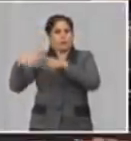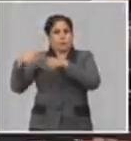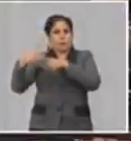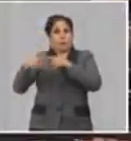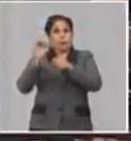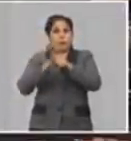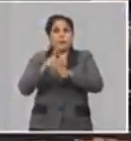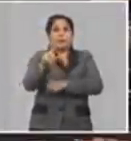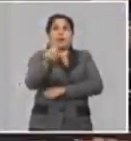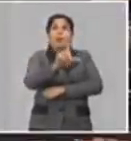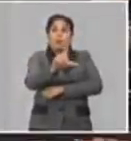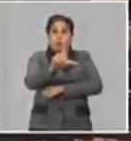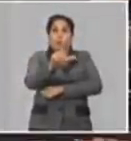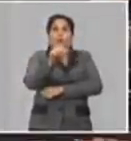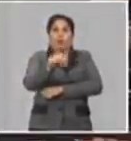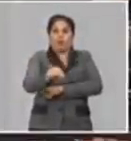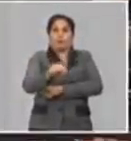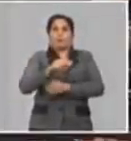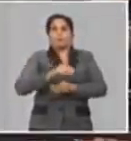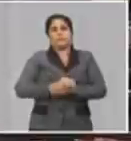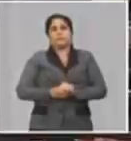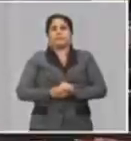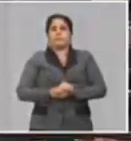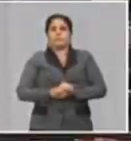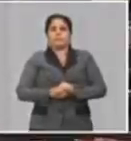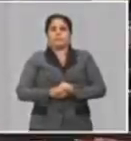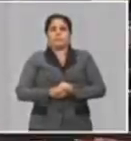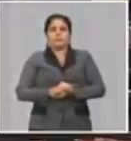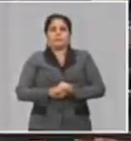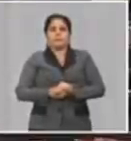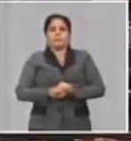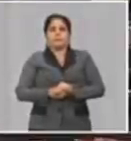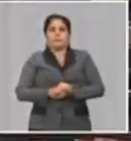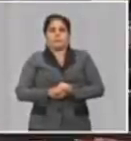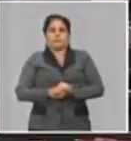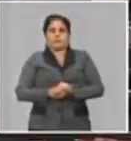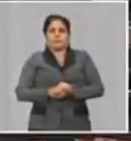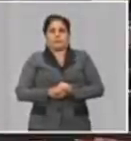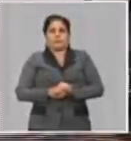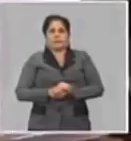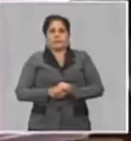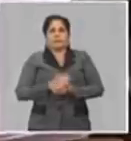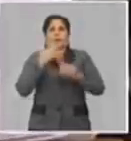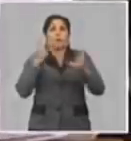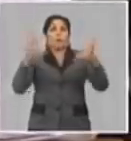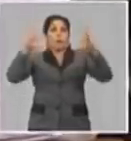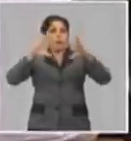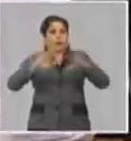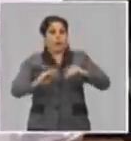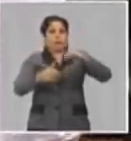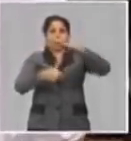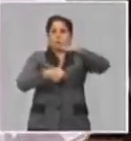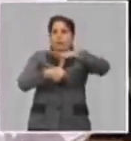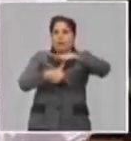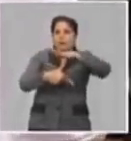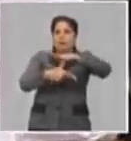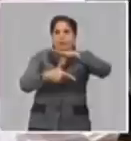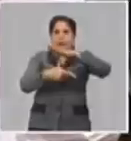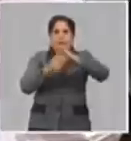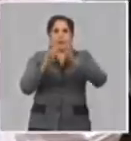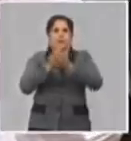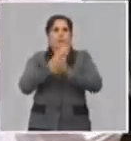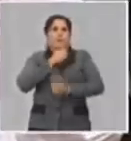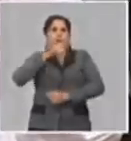estarán vendiendo estos productos de gama alta, media y alta para la población. Buenas noches, vicepresidente Salvador Valdés